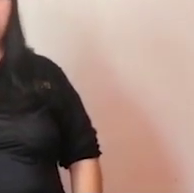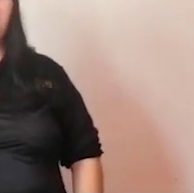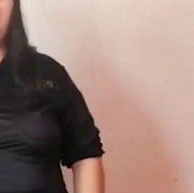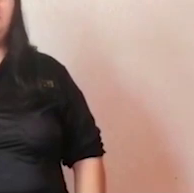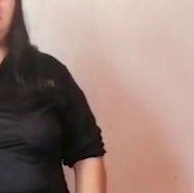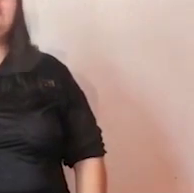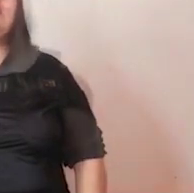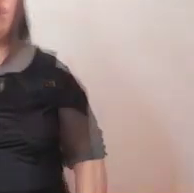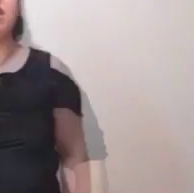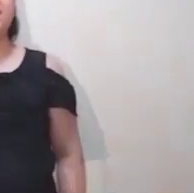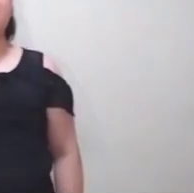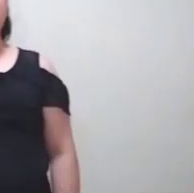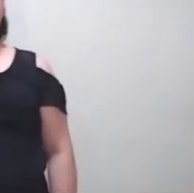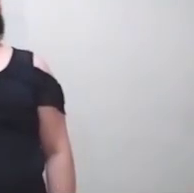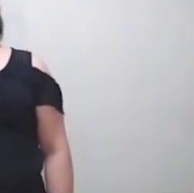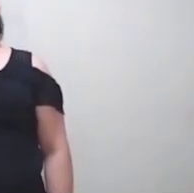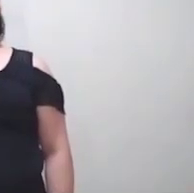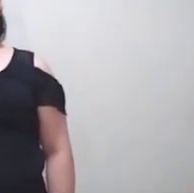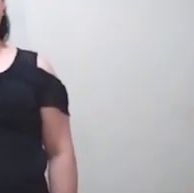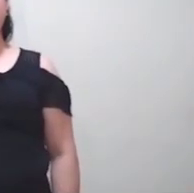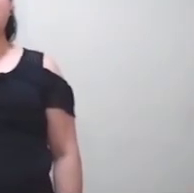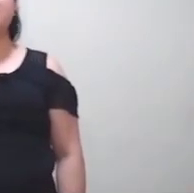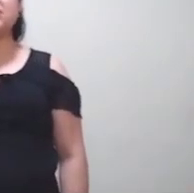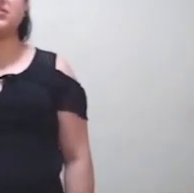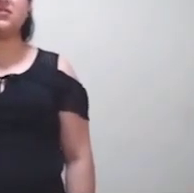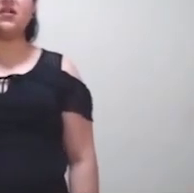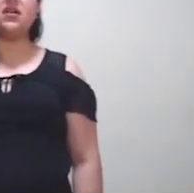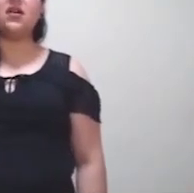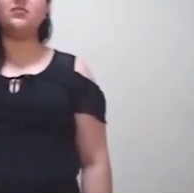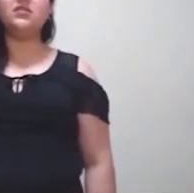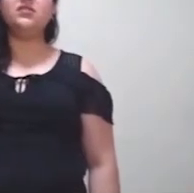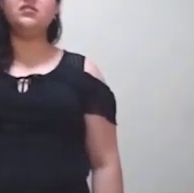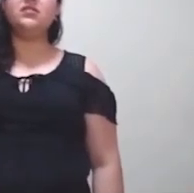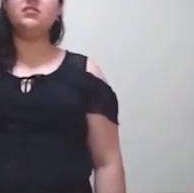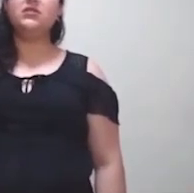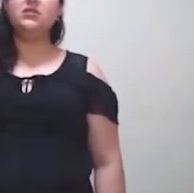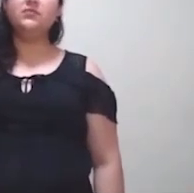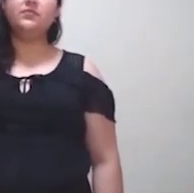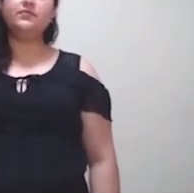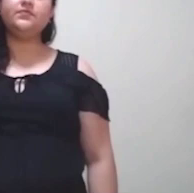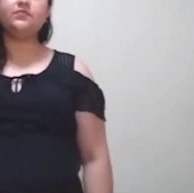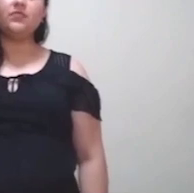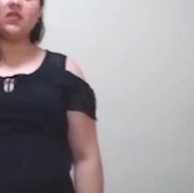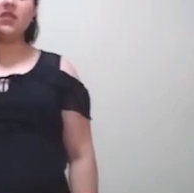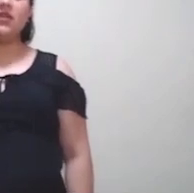porque voló hacia mí a mí